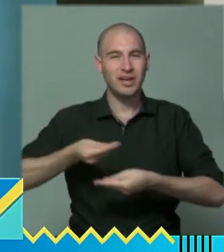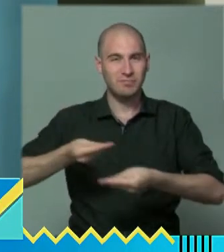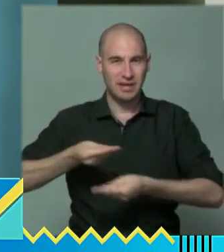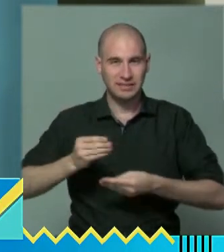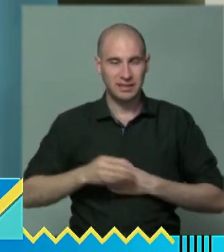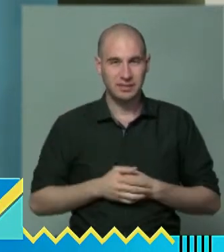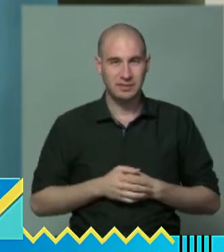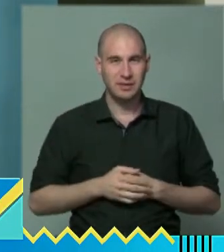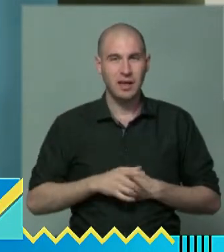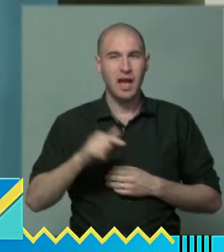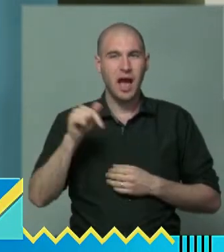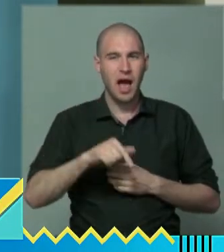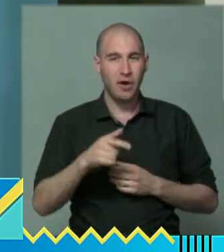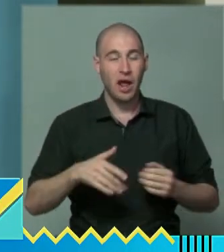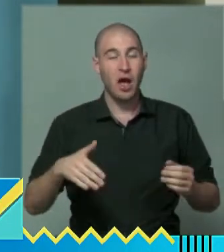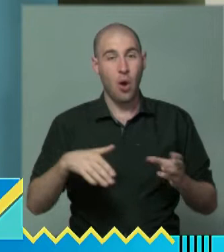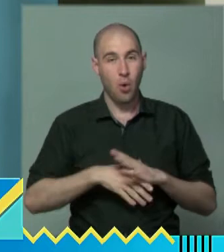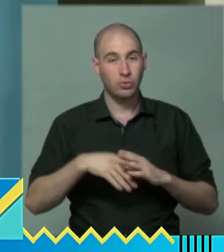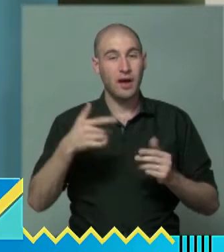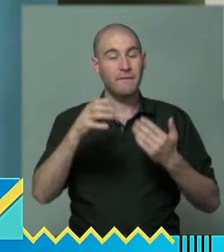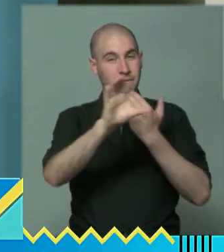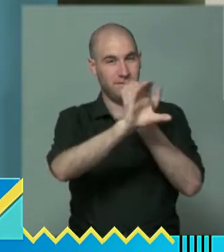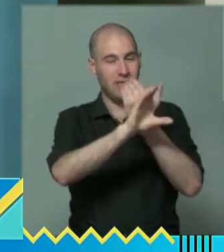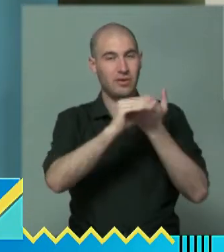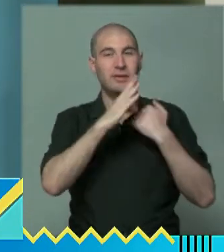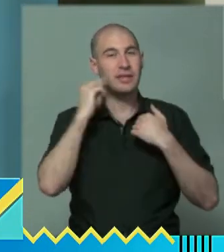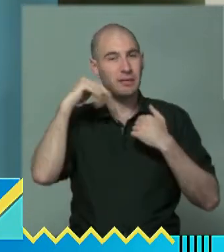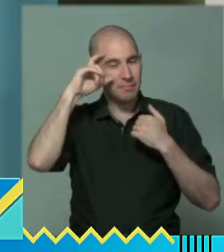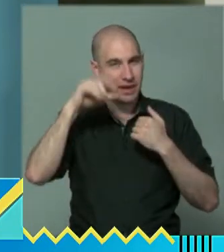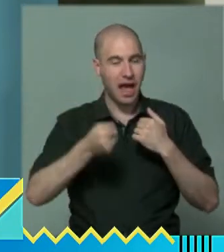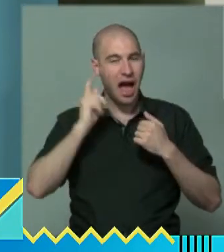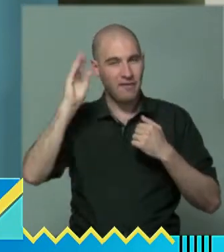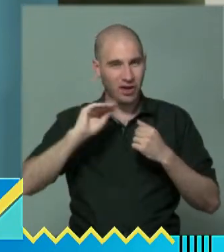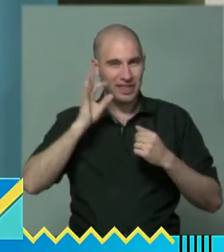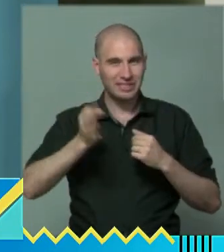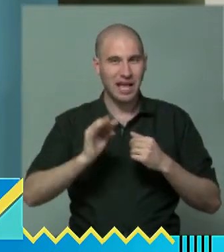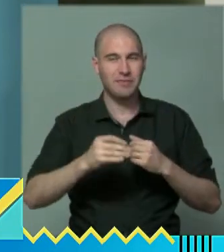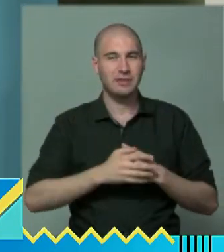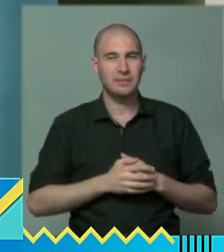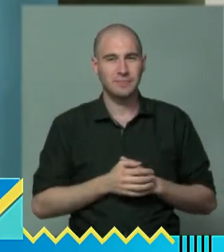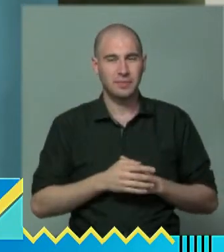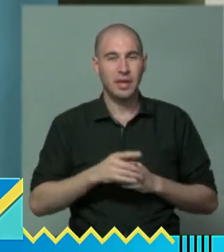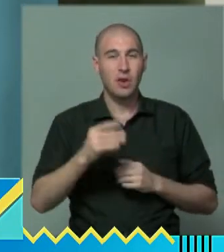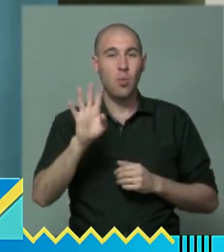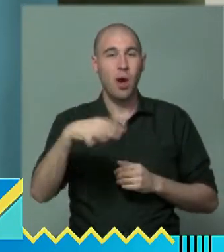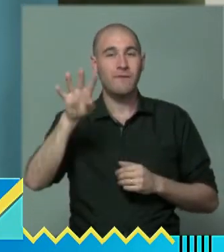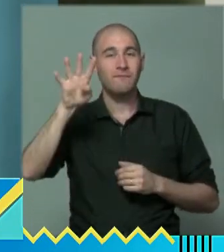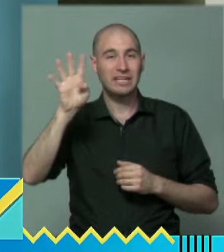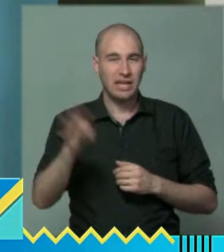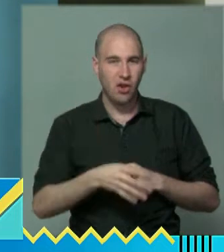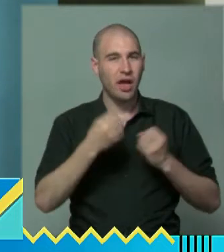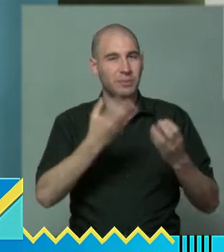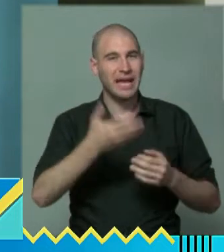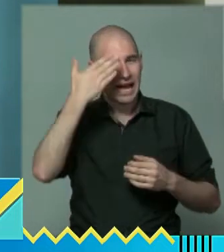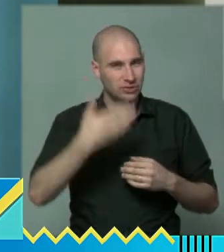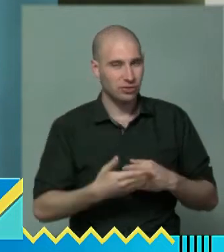jurídicas. Y para esto tenemos justamente una videollamada con Jimena Alguacil, abogada y especialista en compliance en Barcelona. ¿Qué tal, Jimena? Te